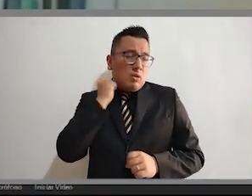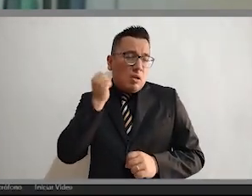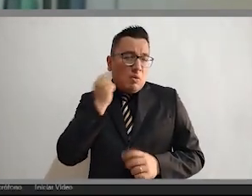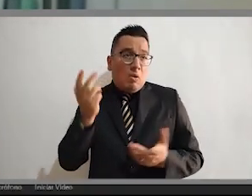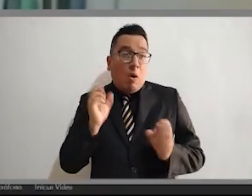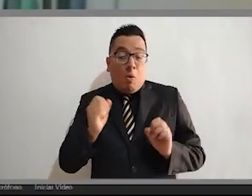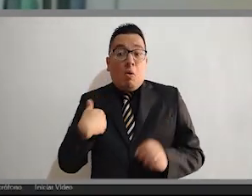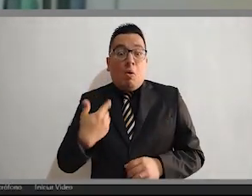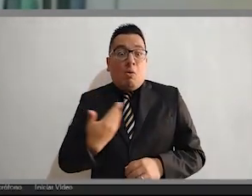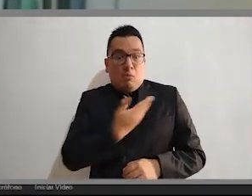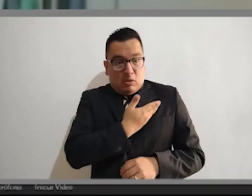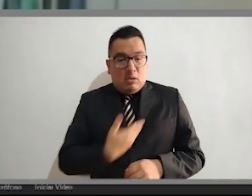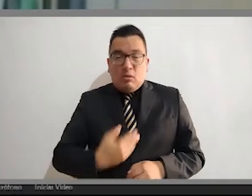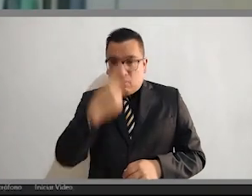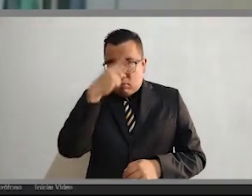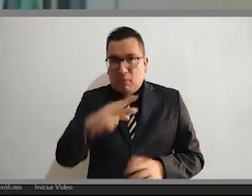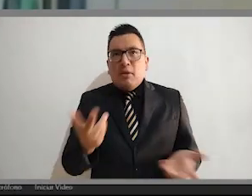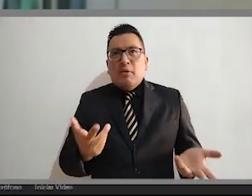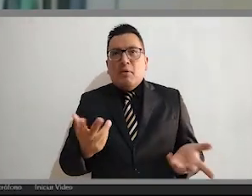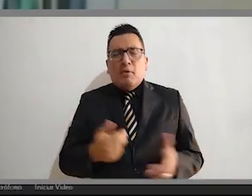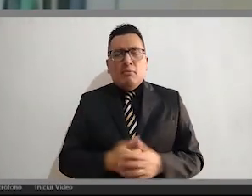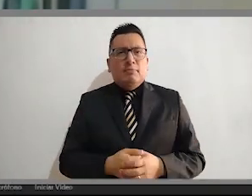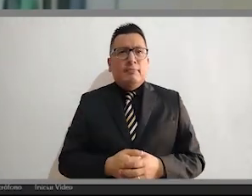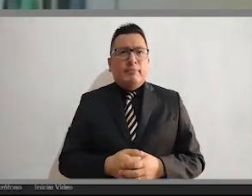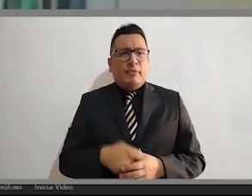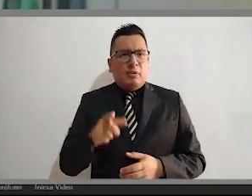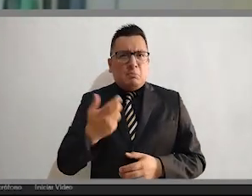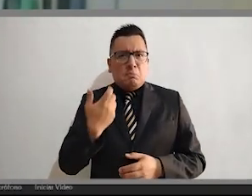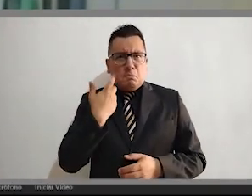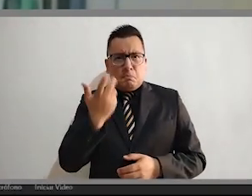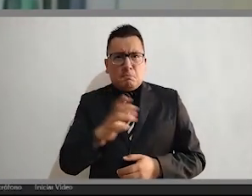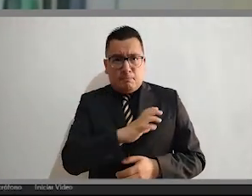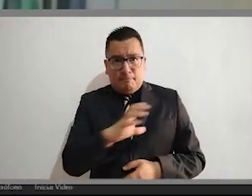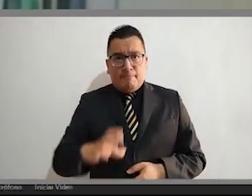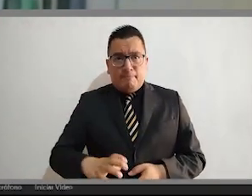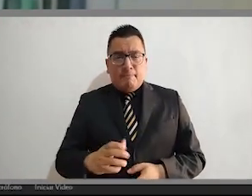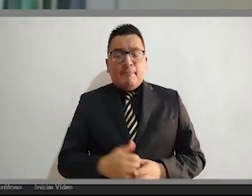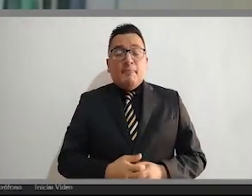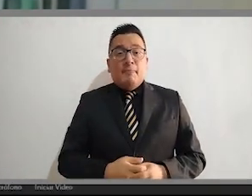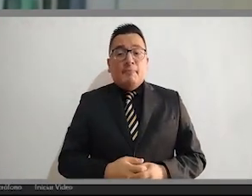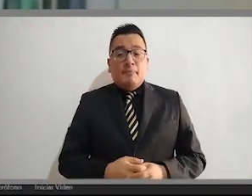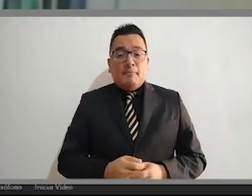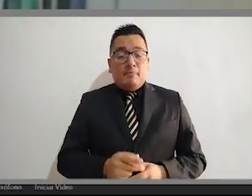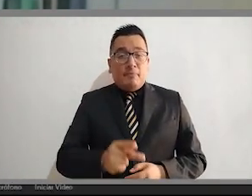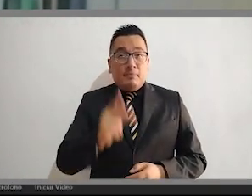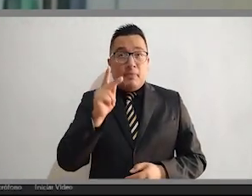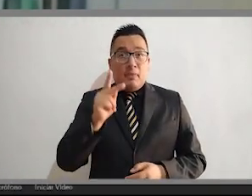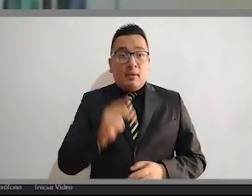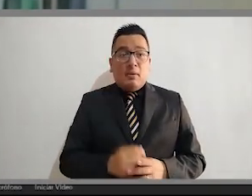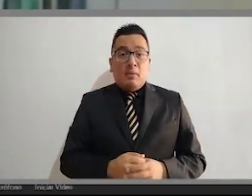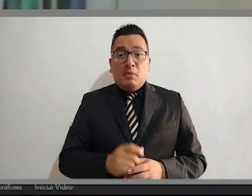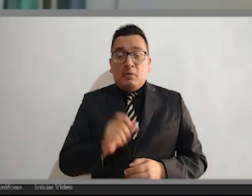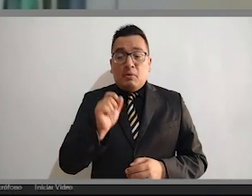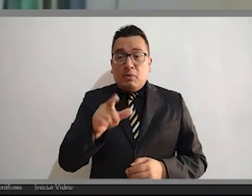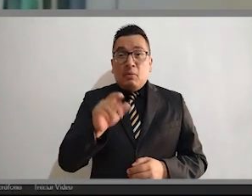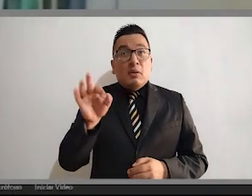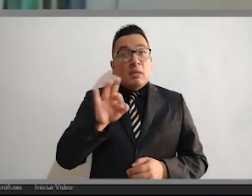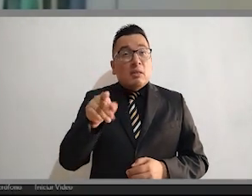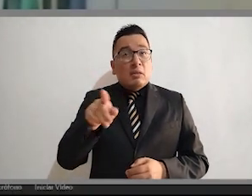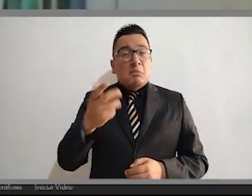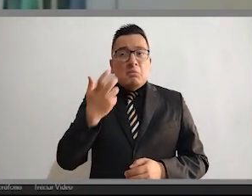de la República, ¿por qué no? Pero además no solamente ser candidatas ahí, sino también formar parte